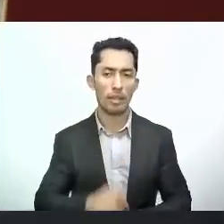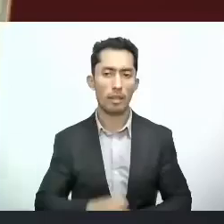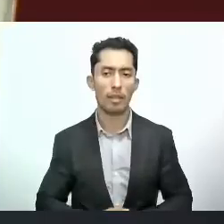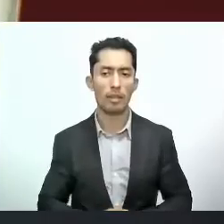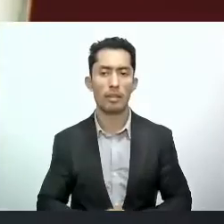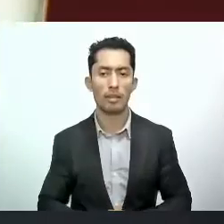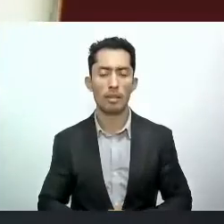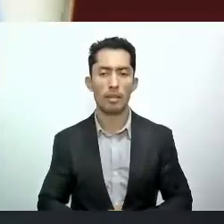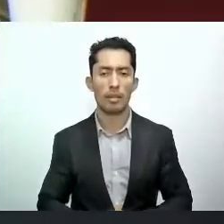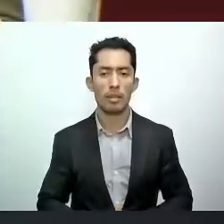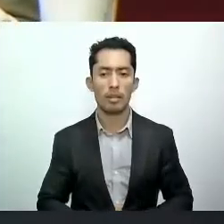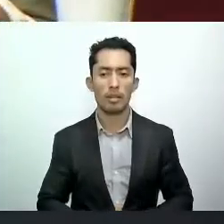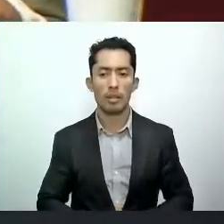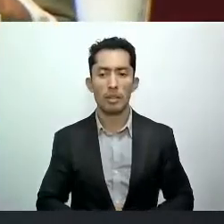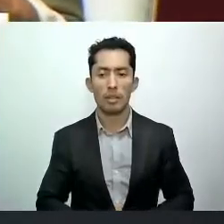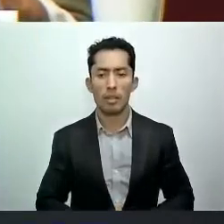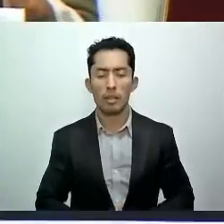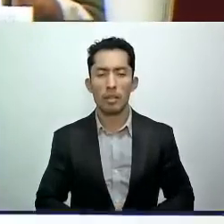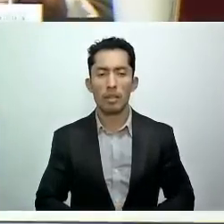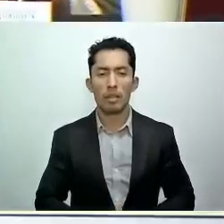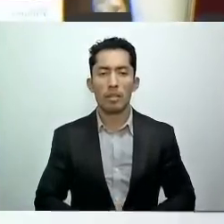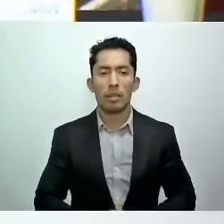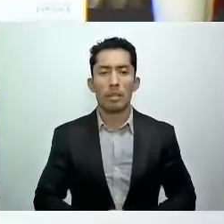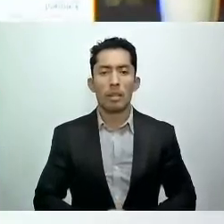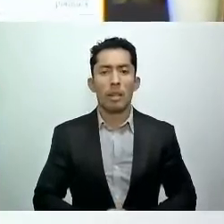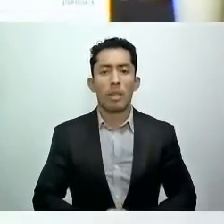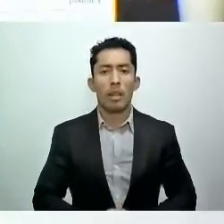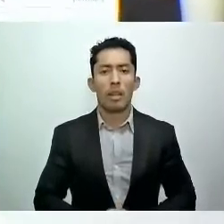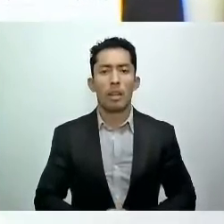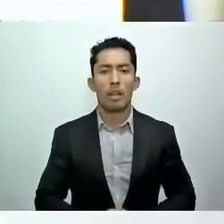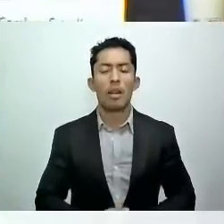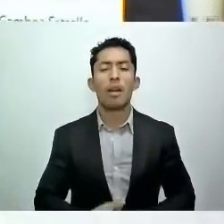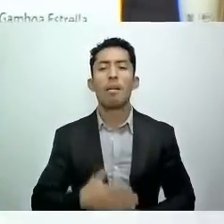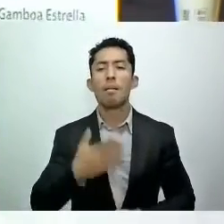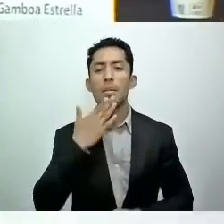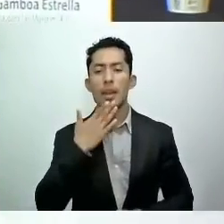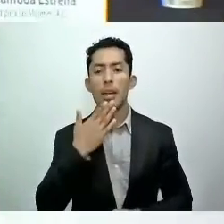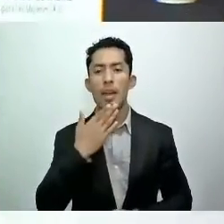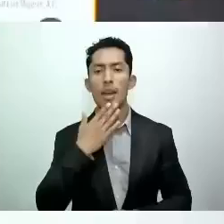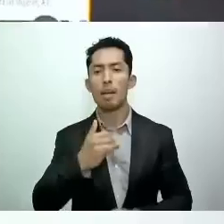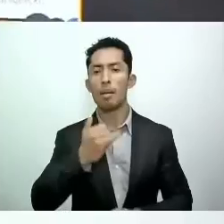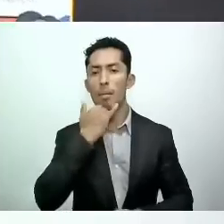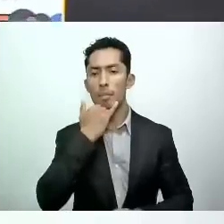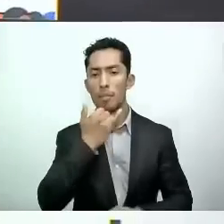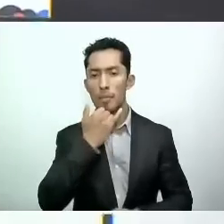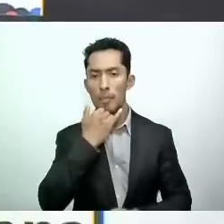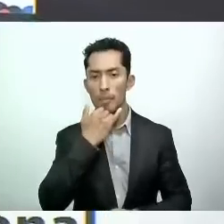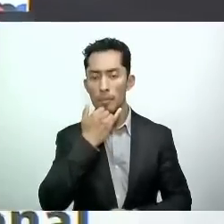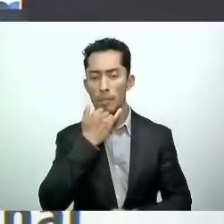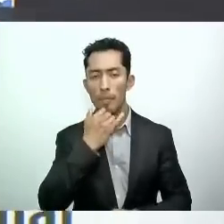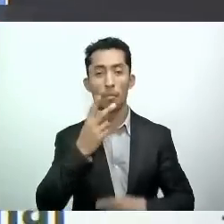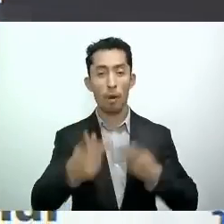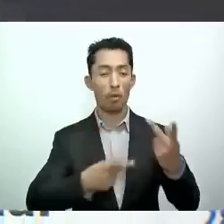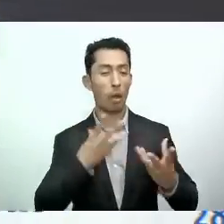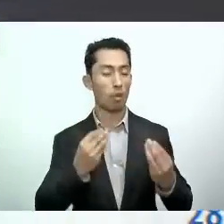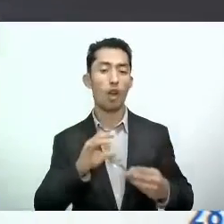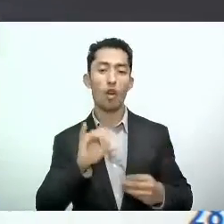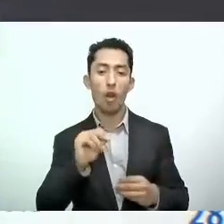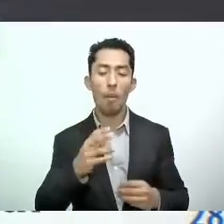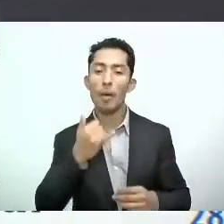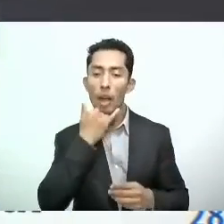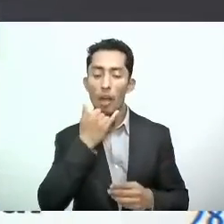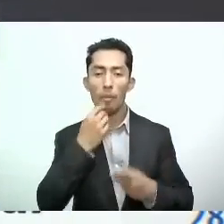Muy bien. Bueno, ya un par de preguntas más, perdónanos. Dijiste que no querías muchas preguntas, pero llegaron muchas preguntas, lo